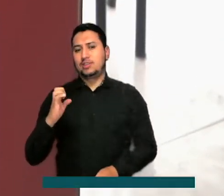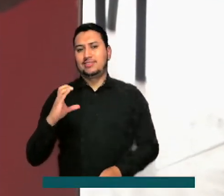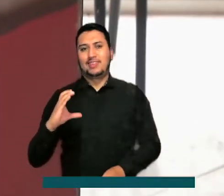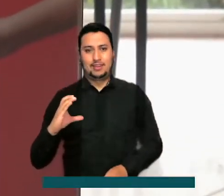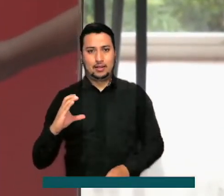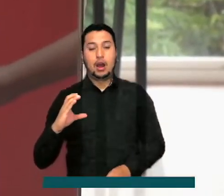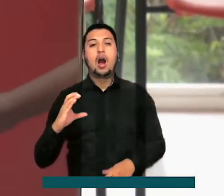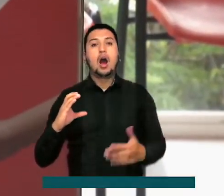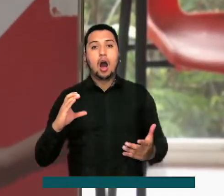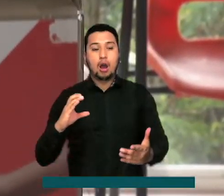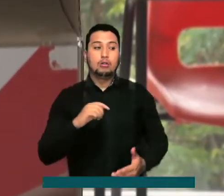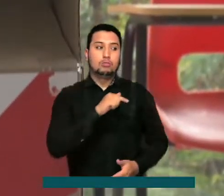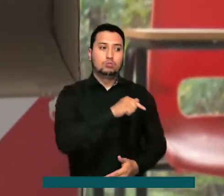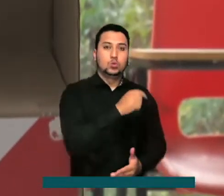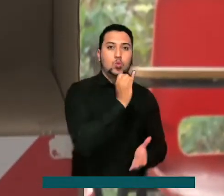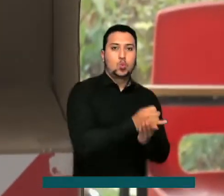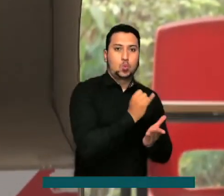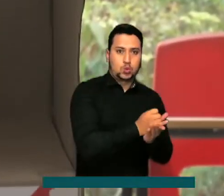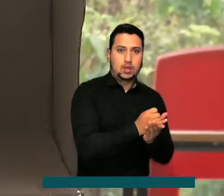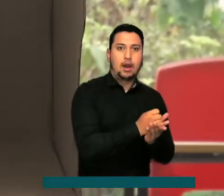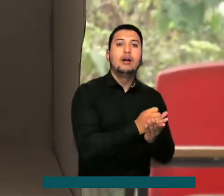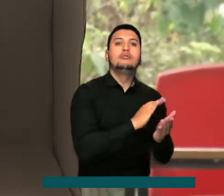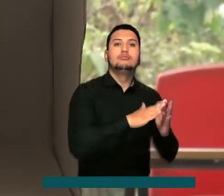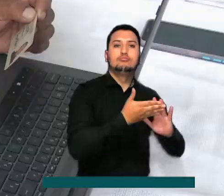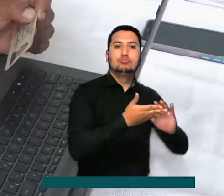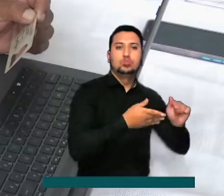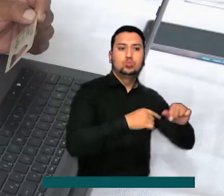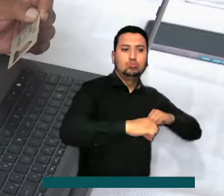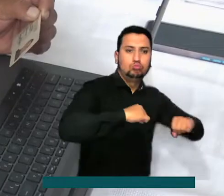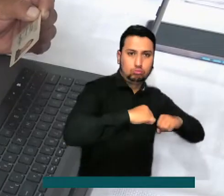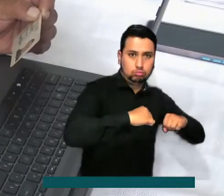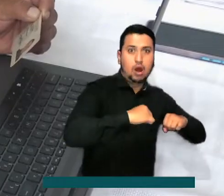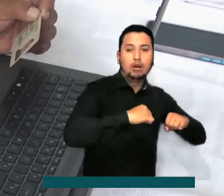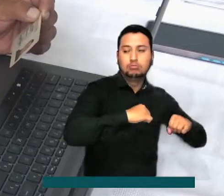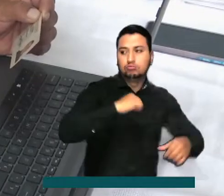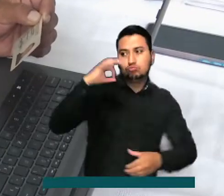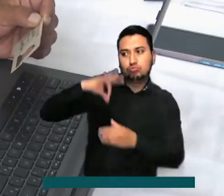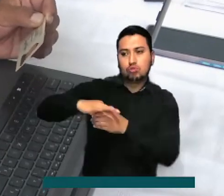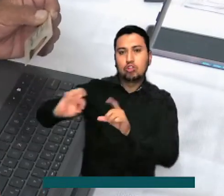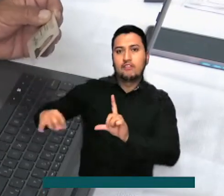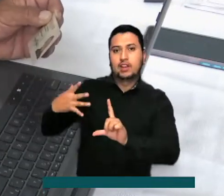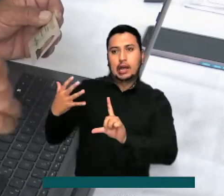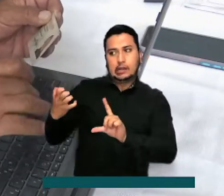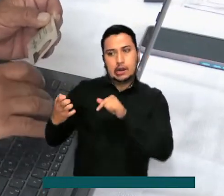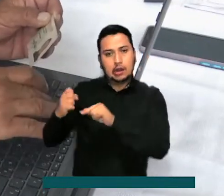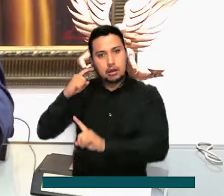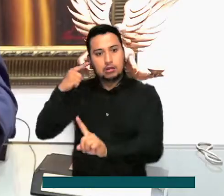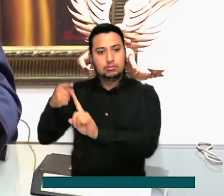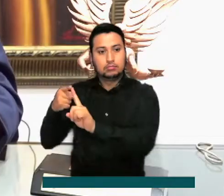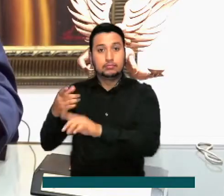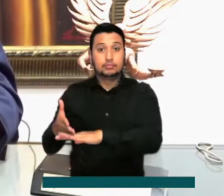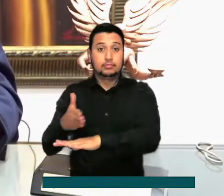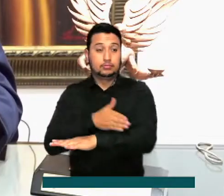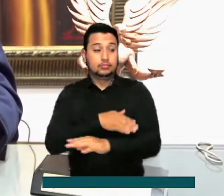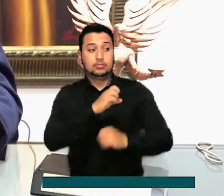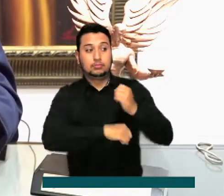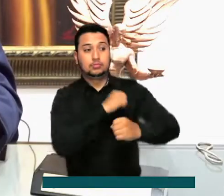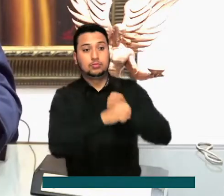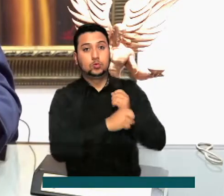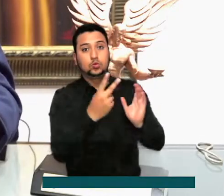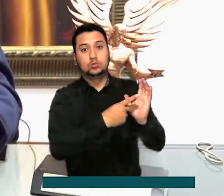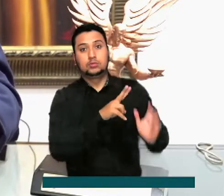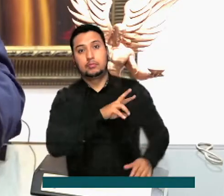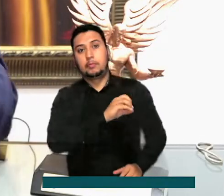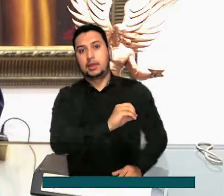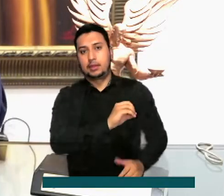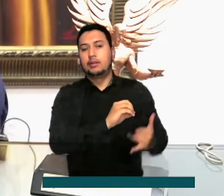de la participación y acción comunal y que trae a bogotá en sus alrededores el voto electrónico desde el año 2020 venimos haciendo acercamientos